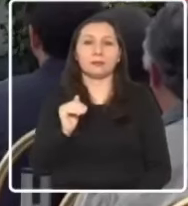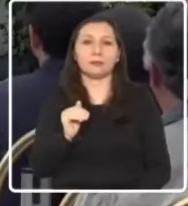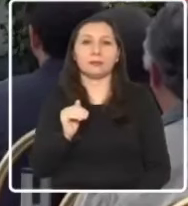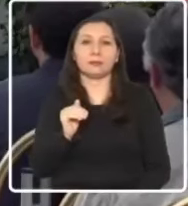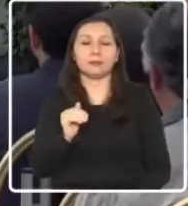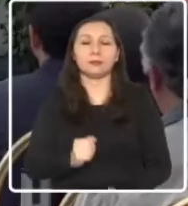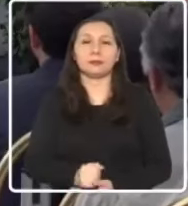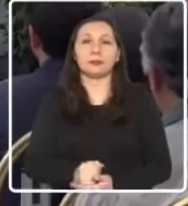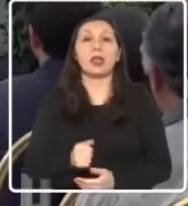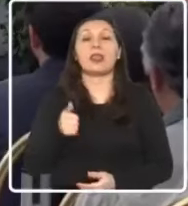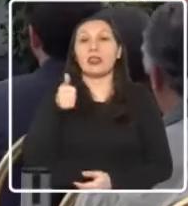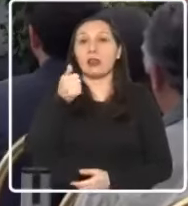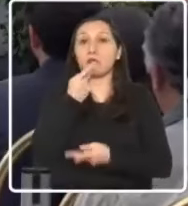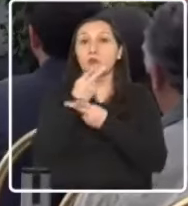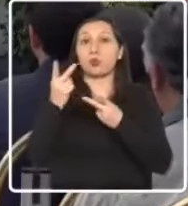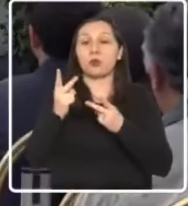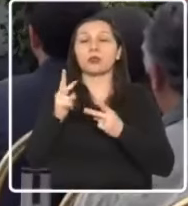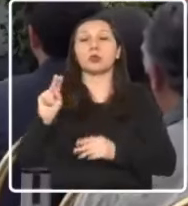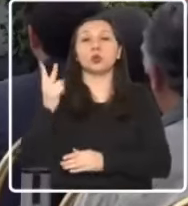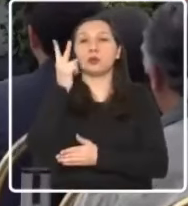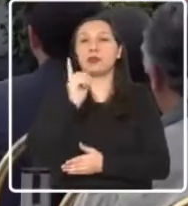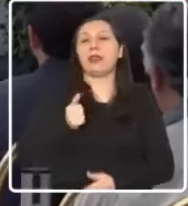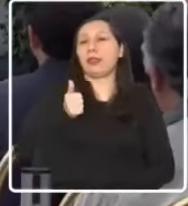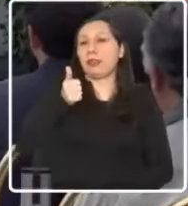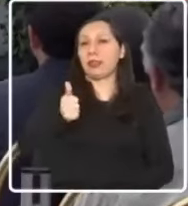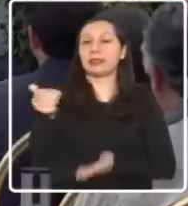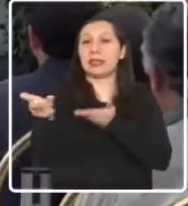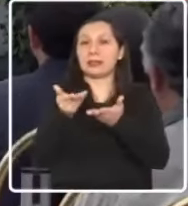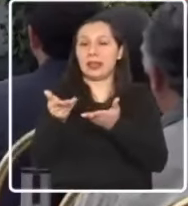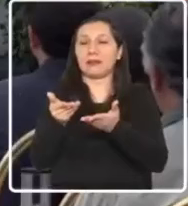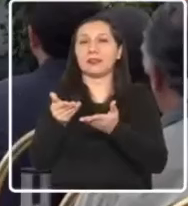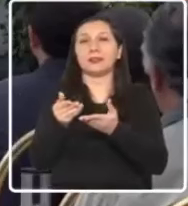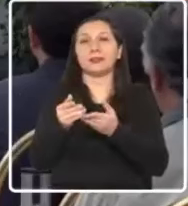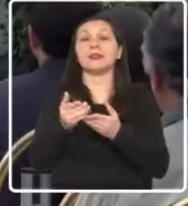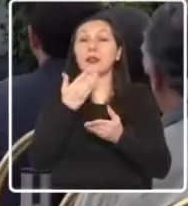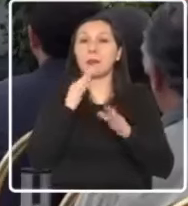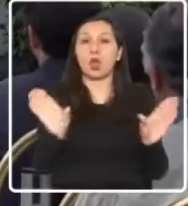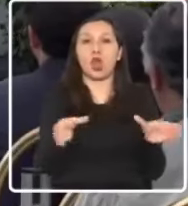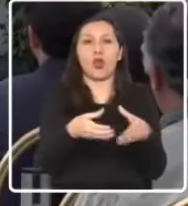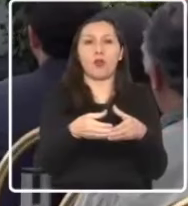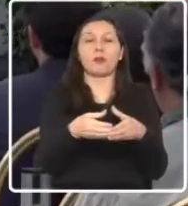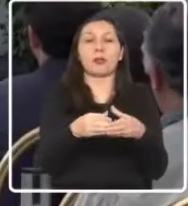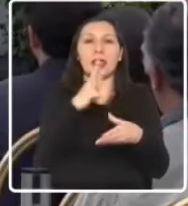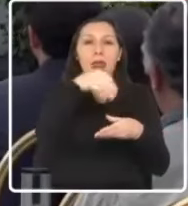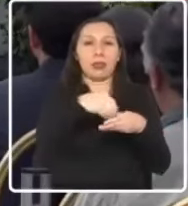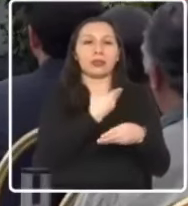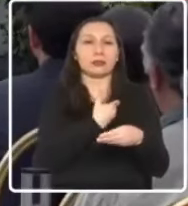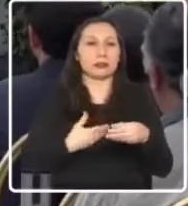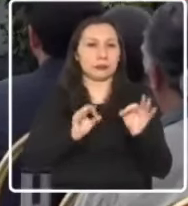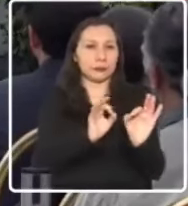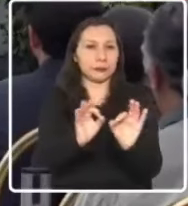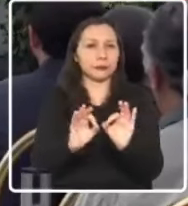al sistema de alta dirección pública a los subdirectores del servicio, se crea el comité ejecutivo al interior del servicio, un